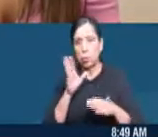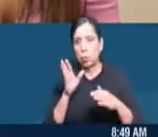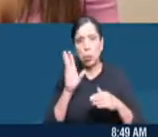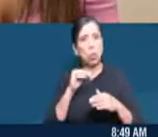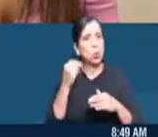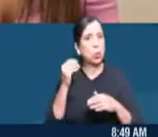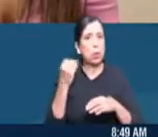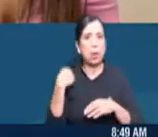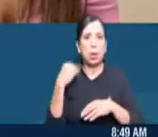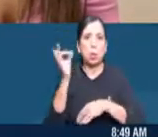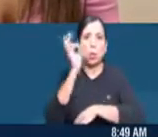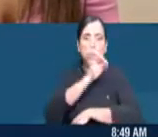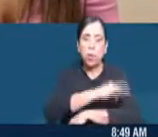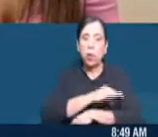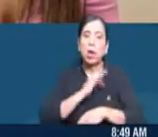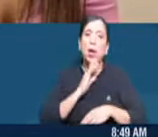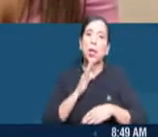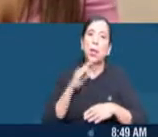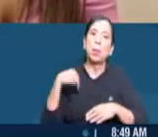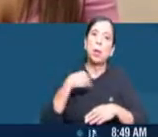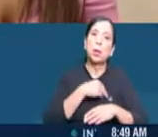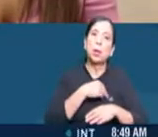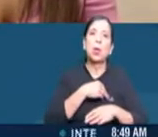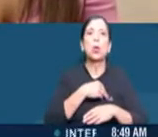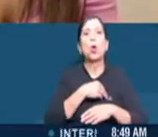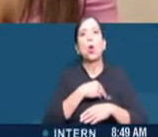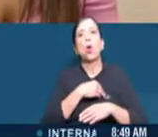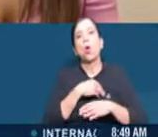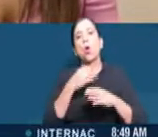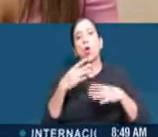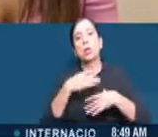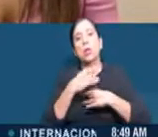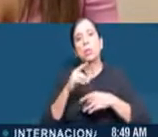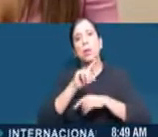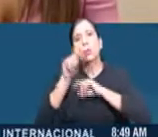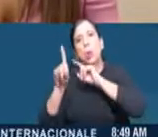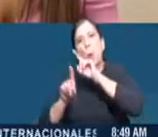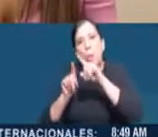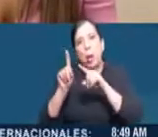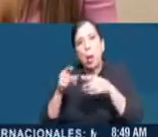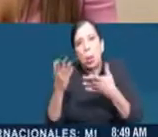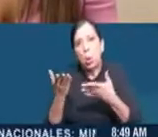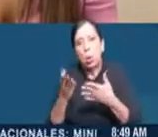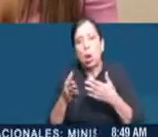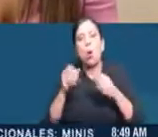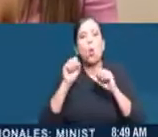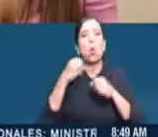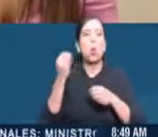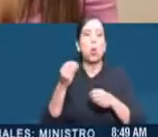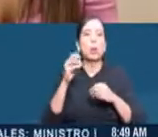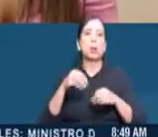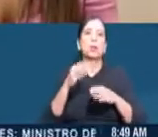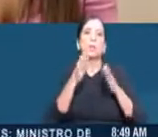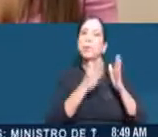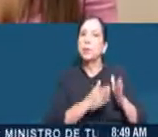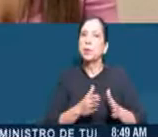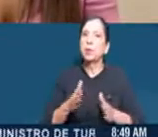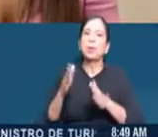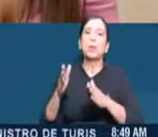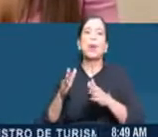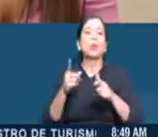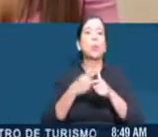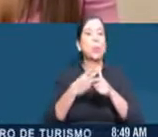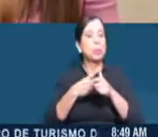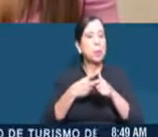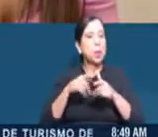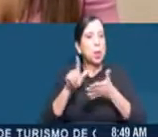para ver cuándo sería el momento adecuado y cómo sería. Se está trabajando en las medidas de bioseguridad